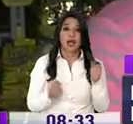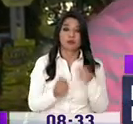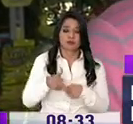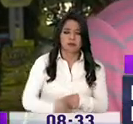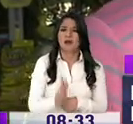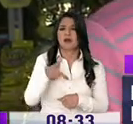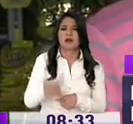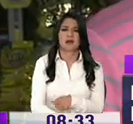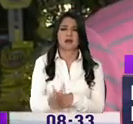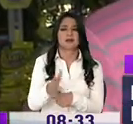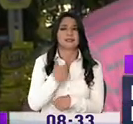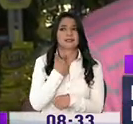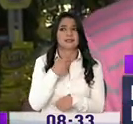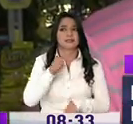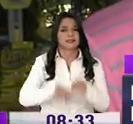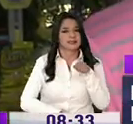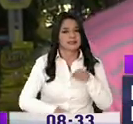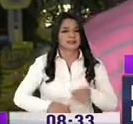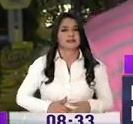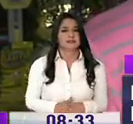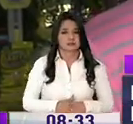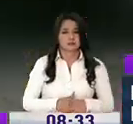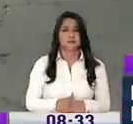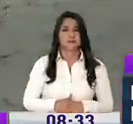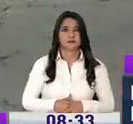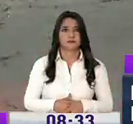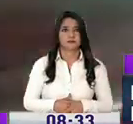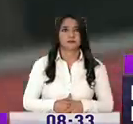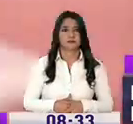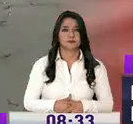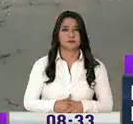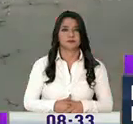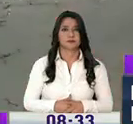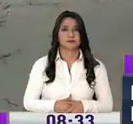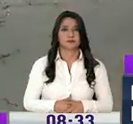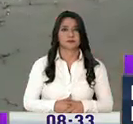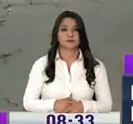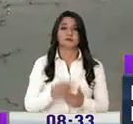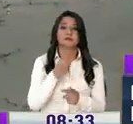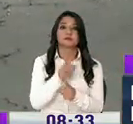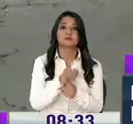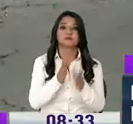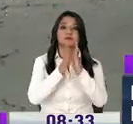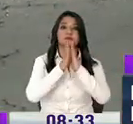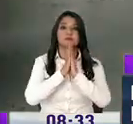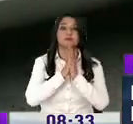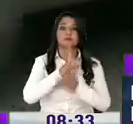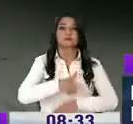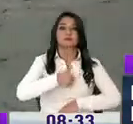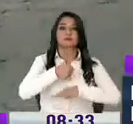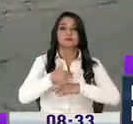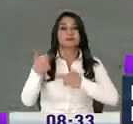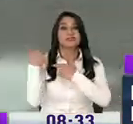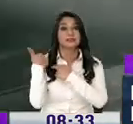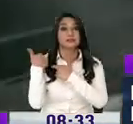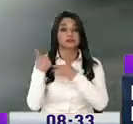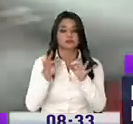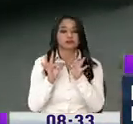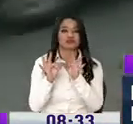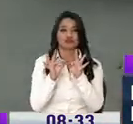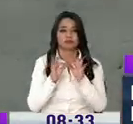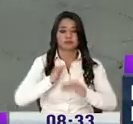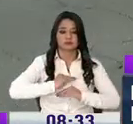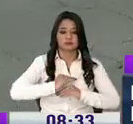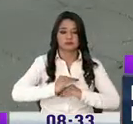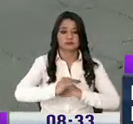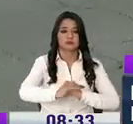y se dan su golpe ahí en ese lado. Por todo ello solicitan a las autoridades competentes la repavimentación de la